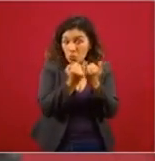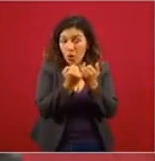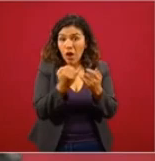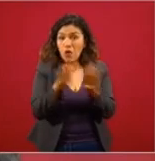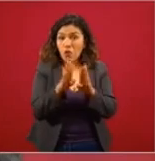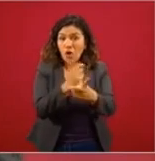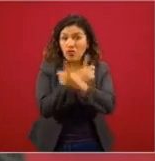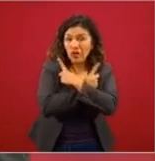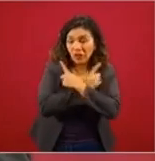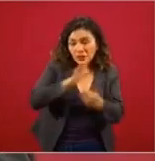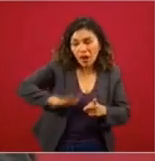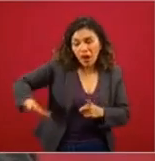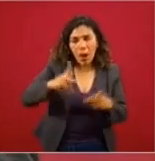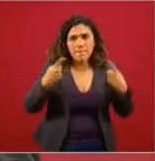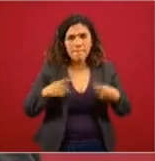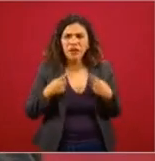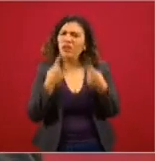moral de nuestro pueblo.